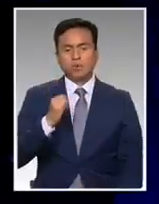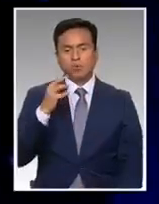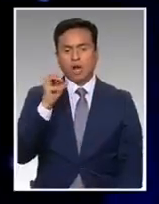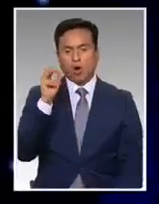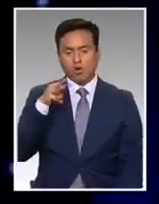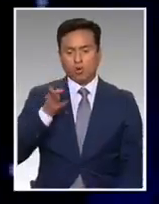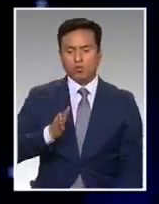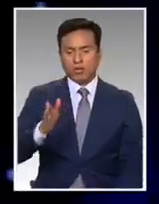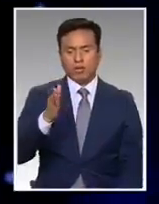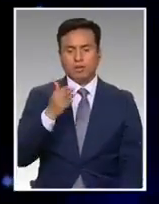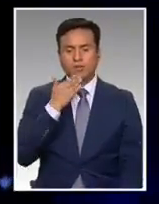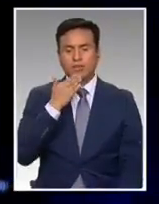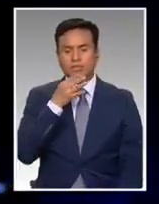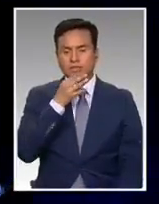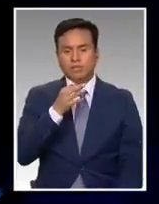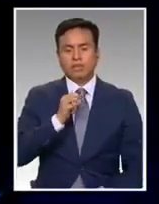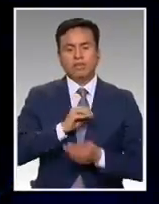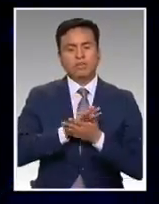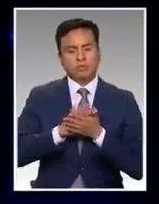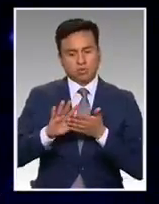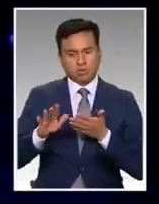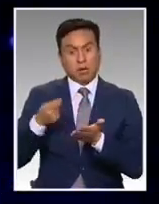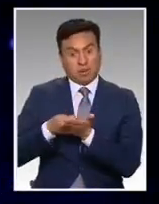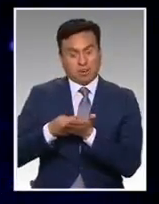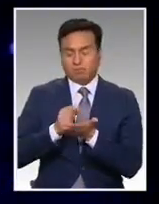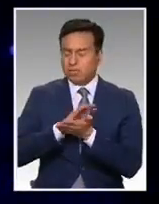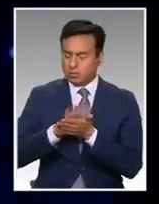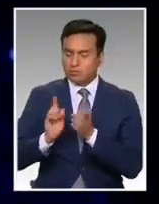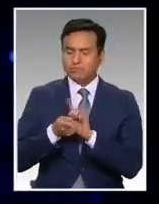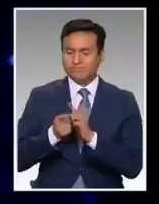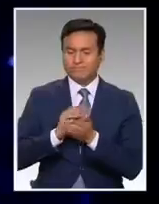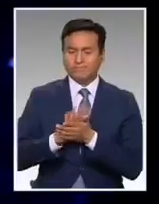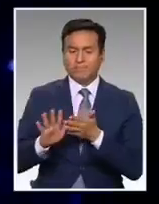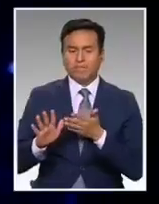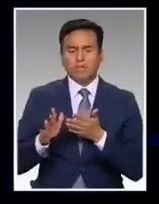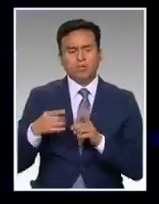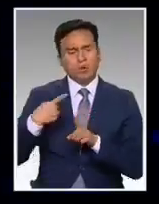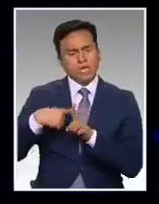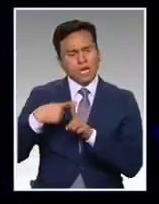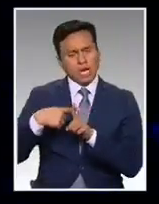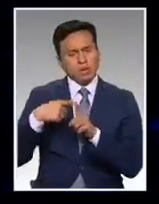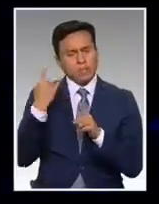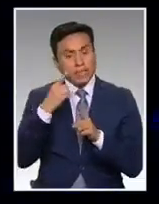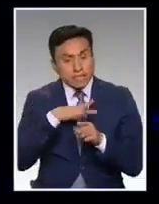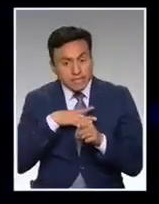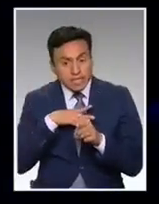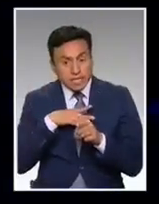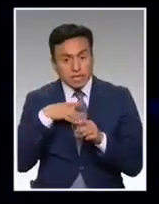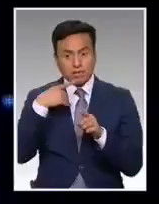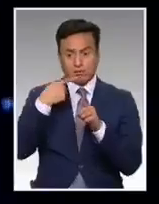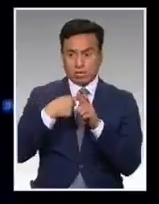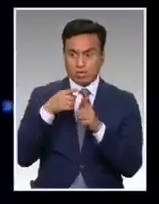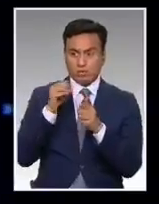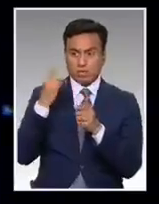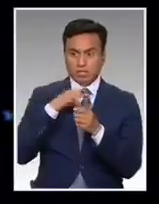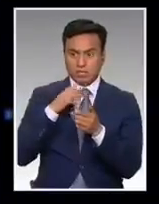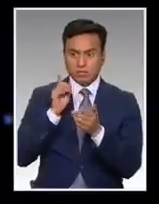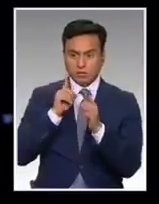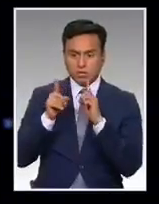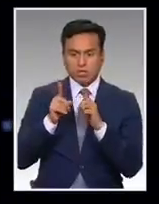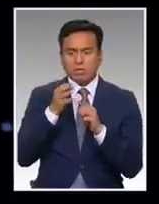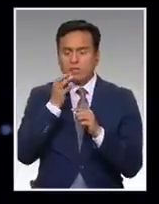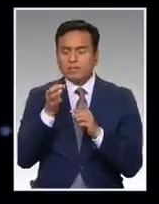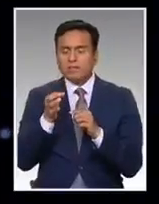una con continuará es más lo haría gratuito y de que pagar además sumaría el examen de la universidad tengo una